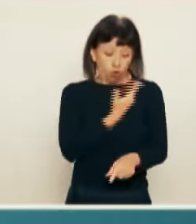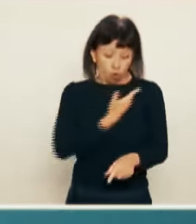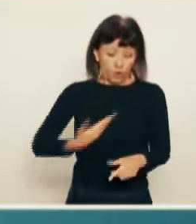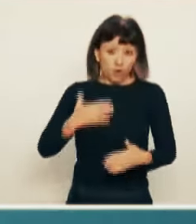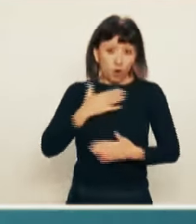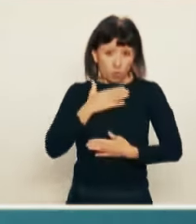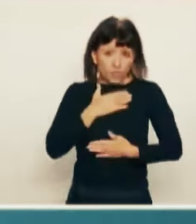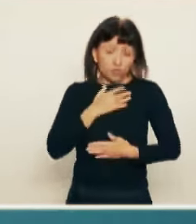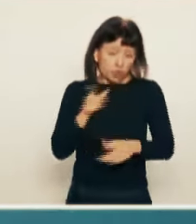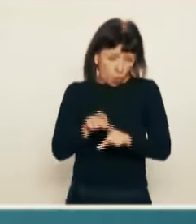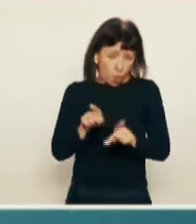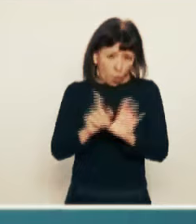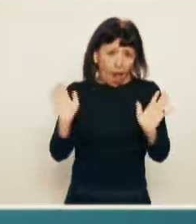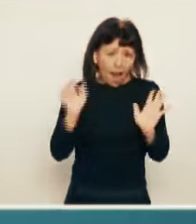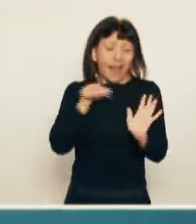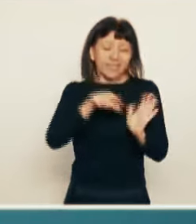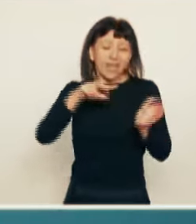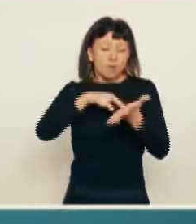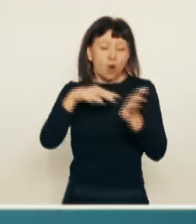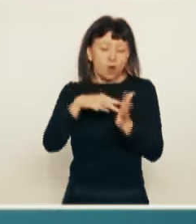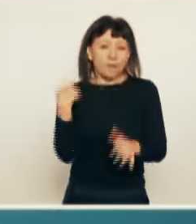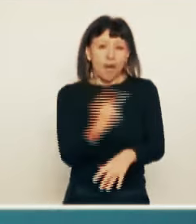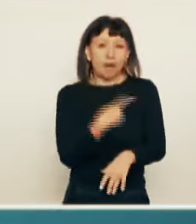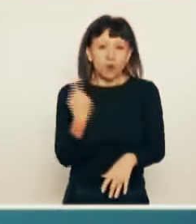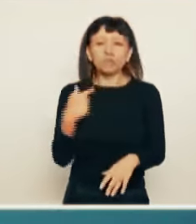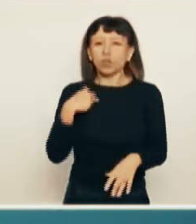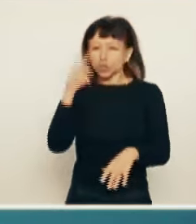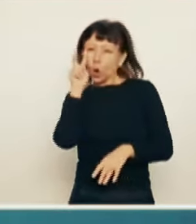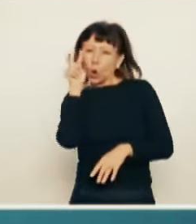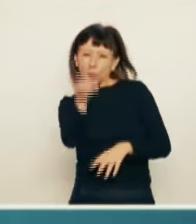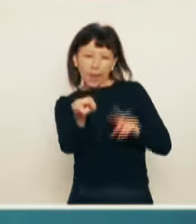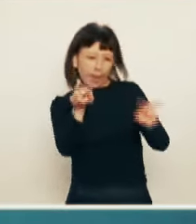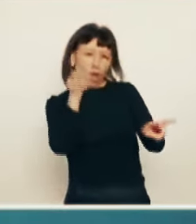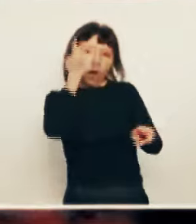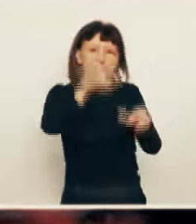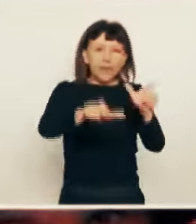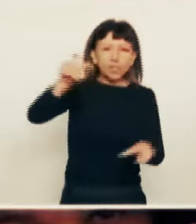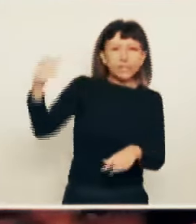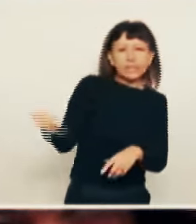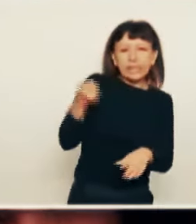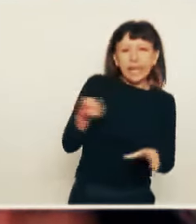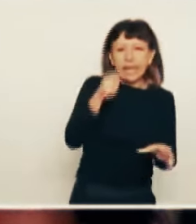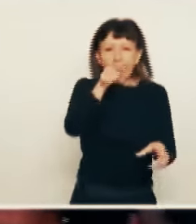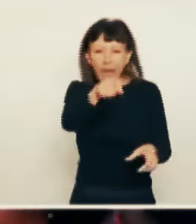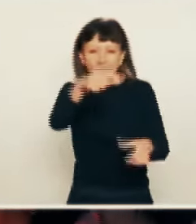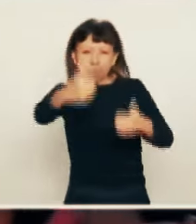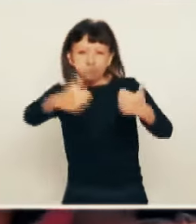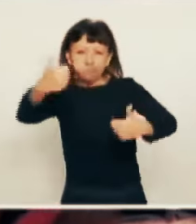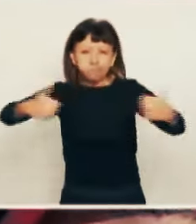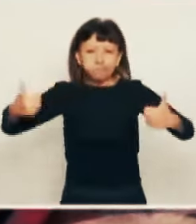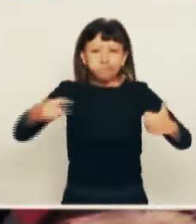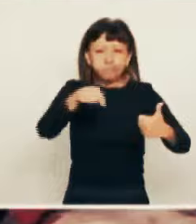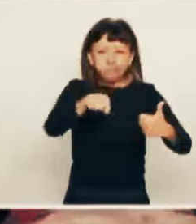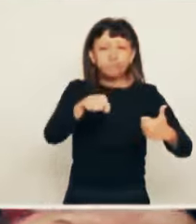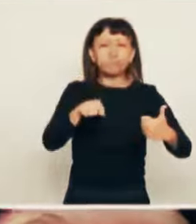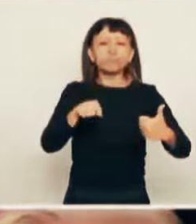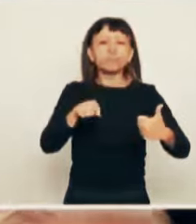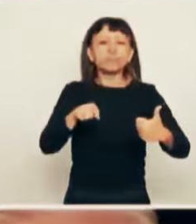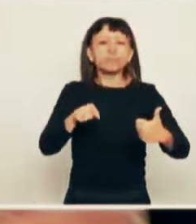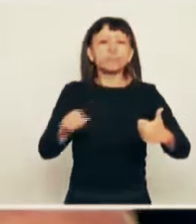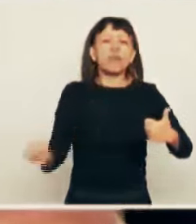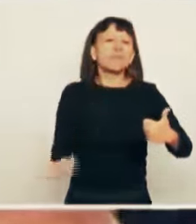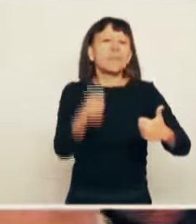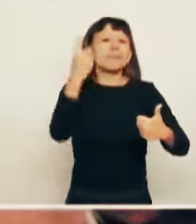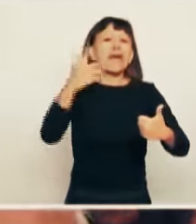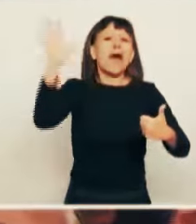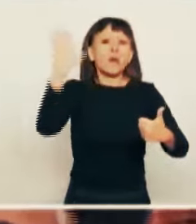que tuvimos. Lo veo acá a dirigentes sindicales de primera línea con por primera vez